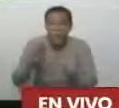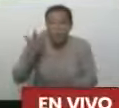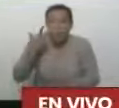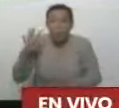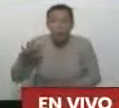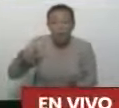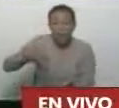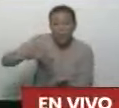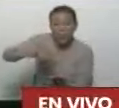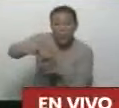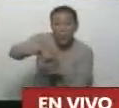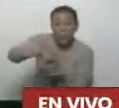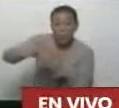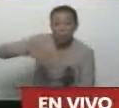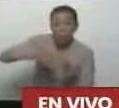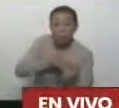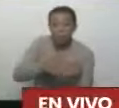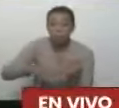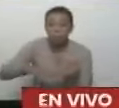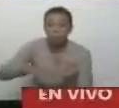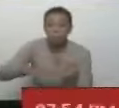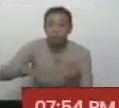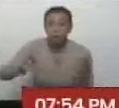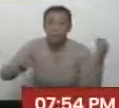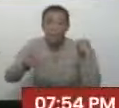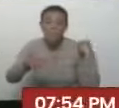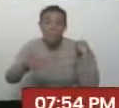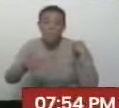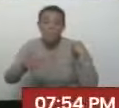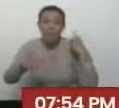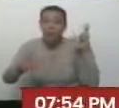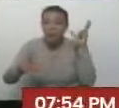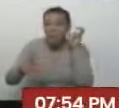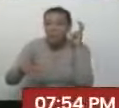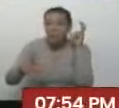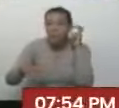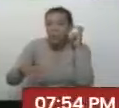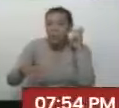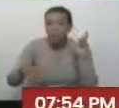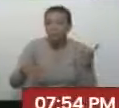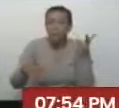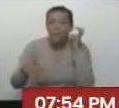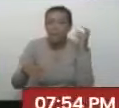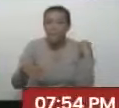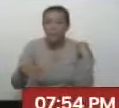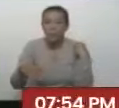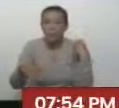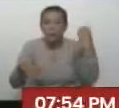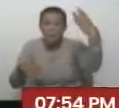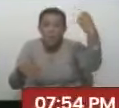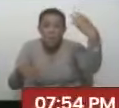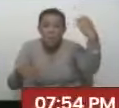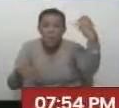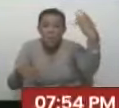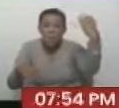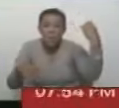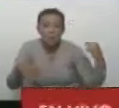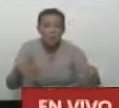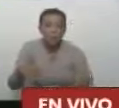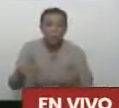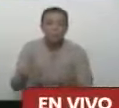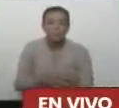cada moto se queda estacionado, el sensor de sonido, que es el mismo que está acá en el semáforo, va a hacer que la barra no